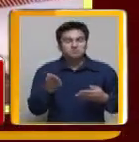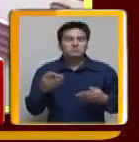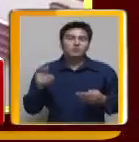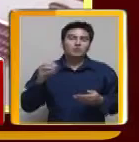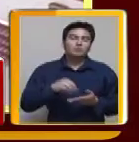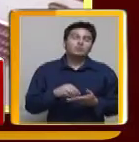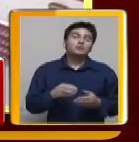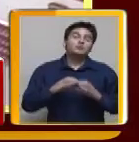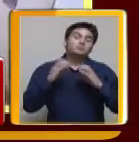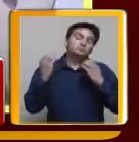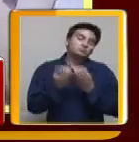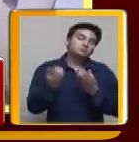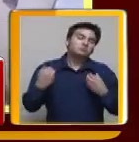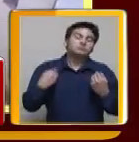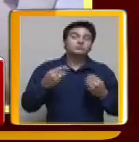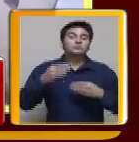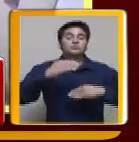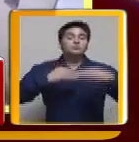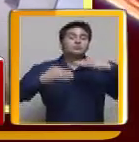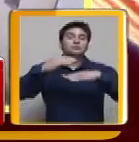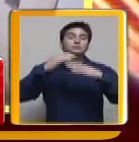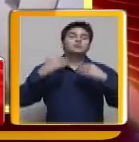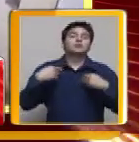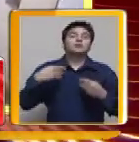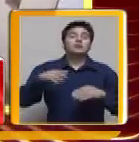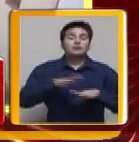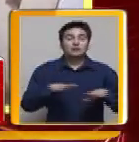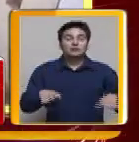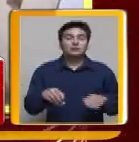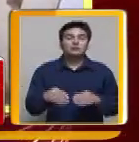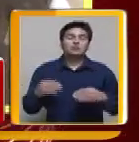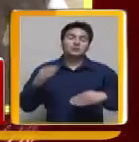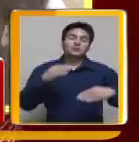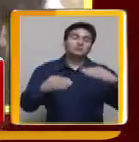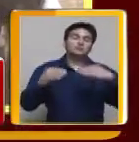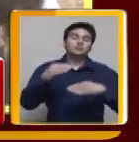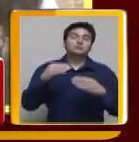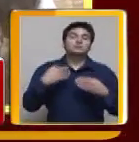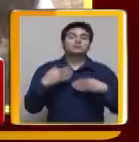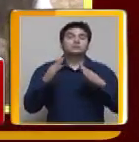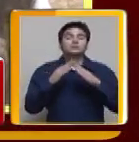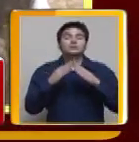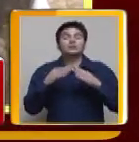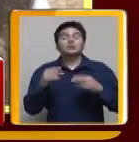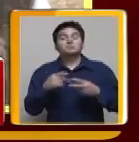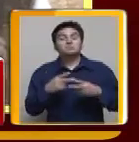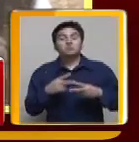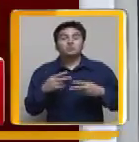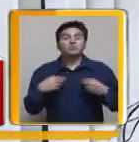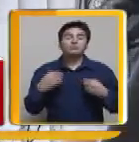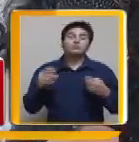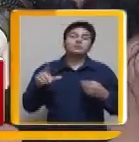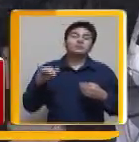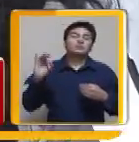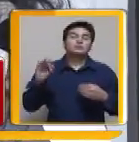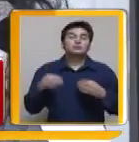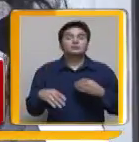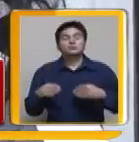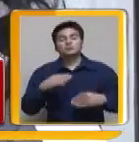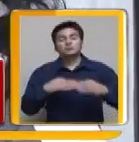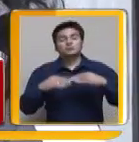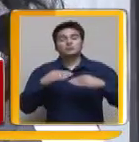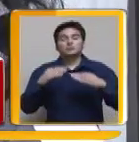vamos a desarrollar talleres. Uno de ellos es arquitectura en tierra, el segundo es vivienda ecológica y